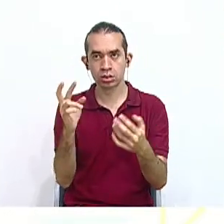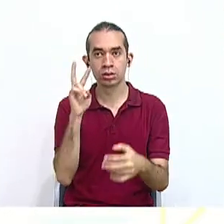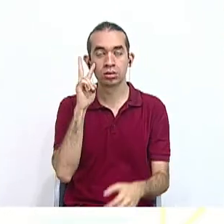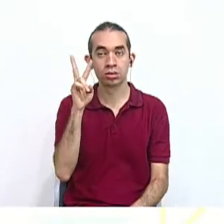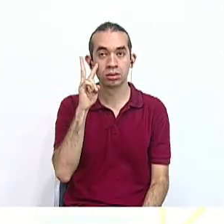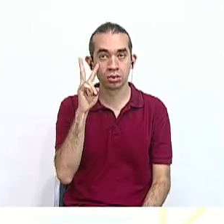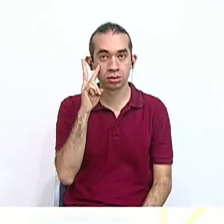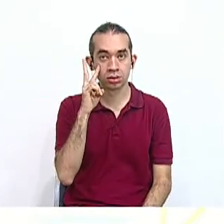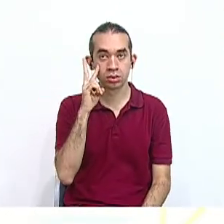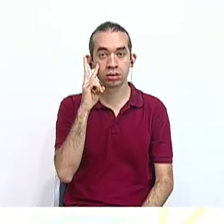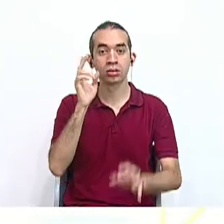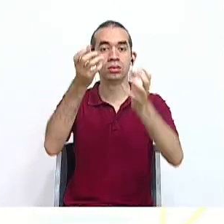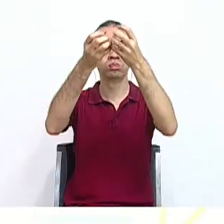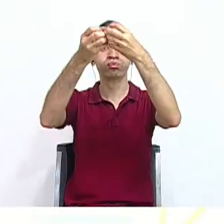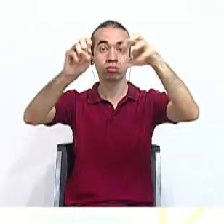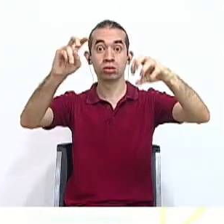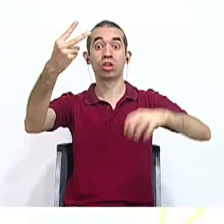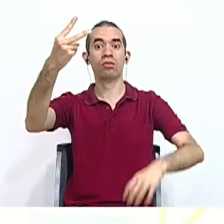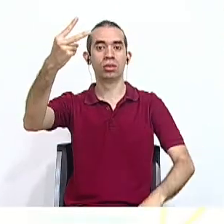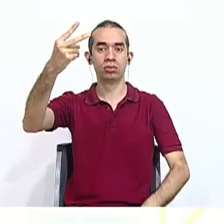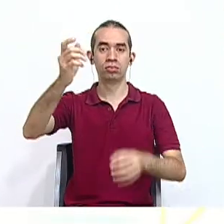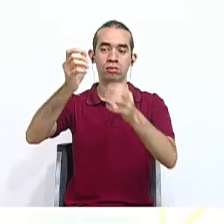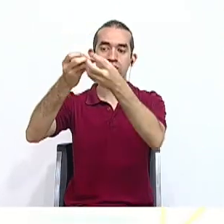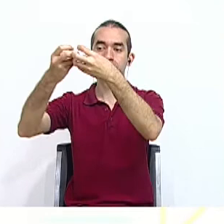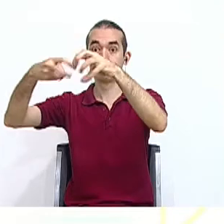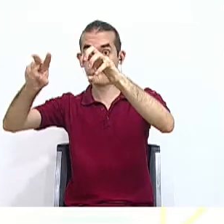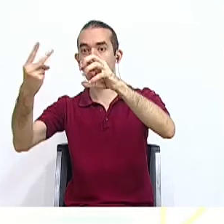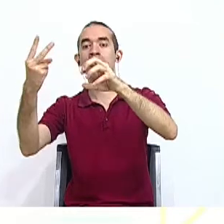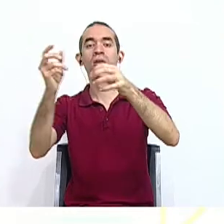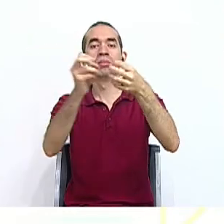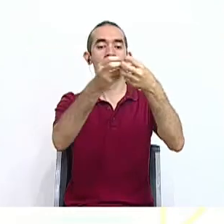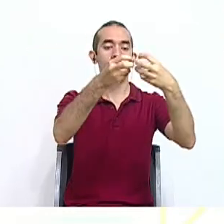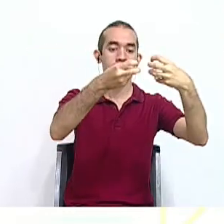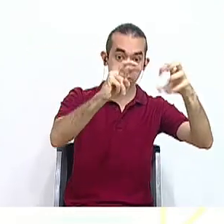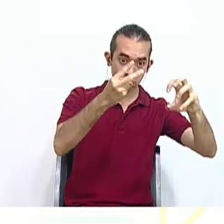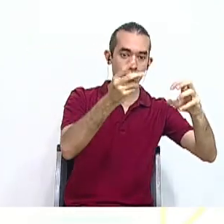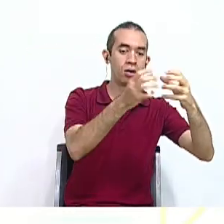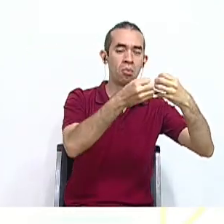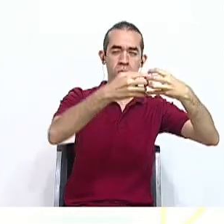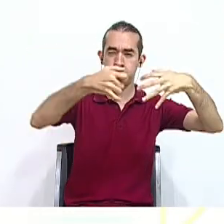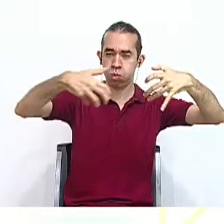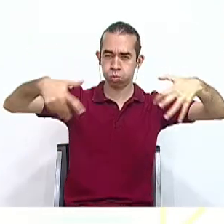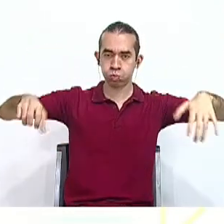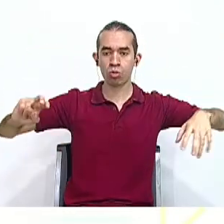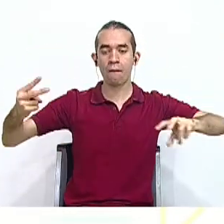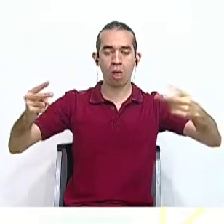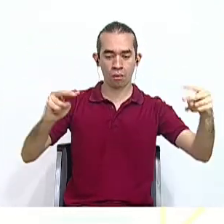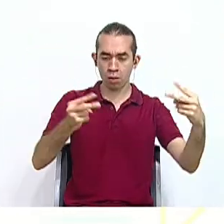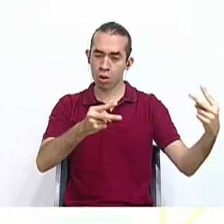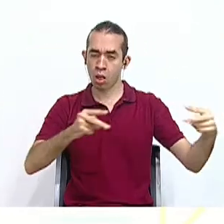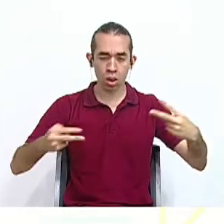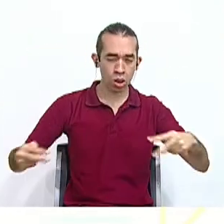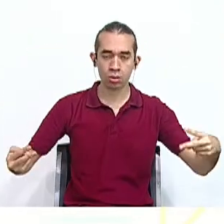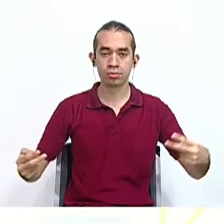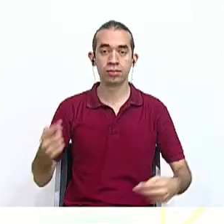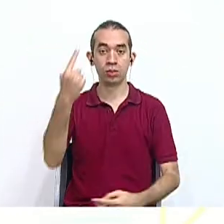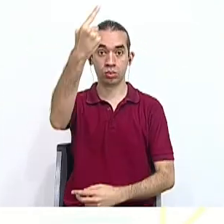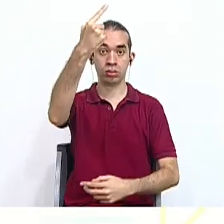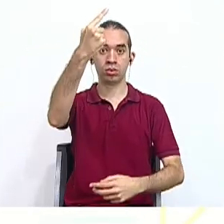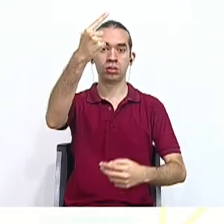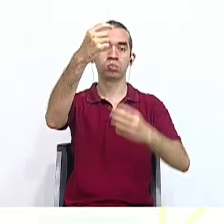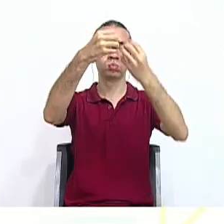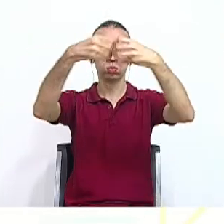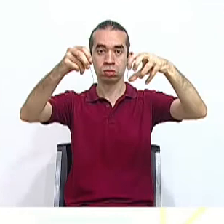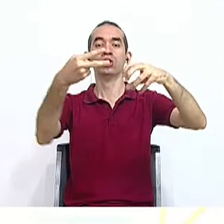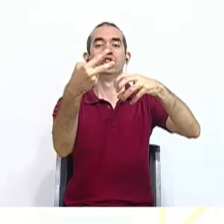todas se están duplicando. De una obteníamos 2. Entonces, en la primera generación, de una bacteria obtenemos 2.